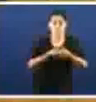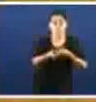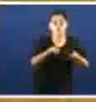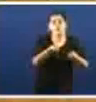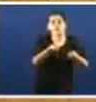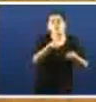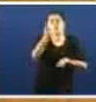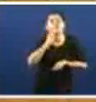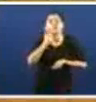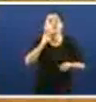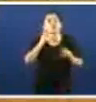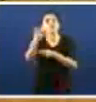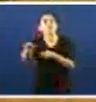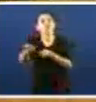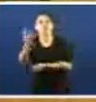débeda. Verdad?